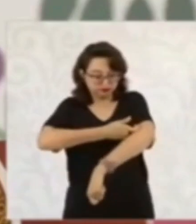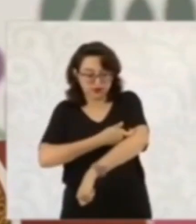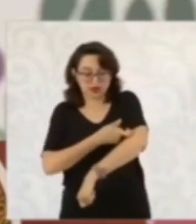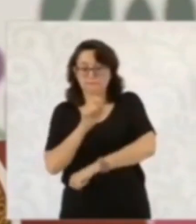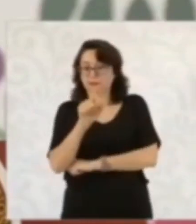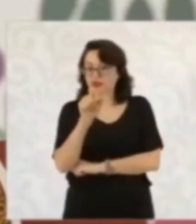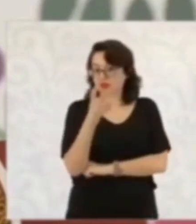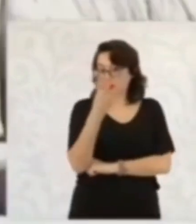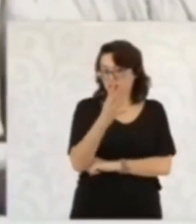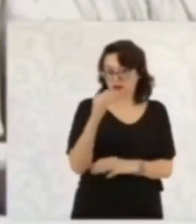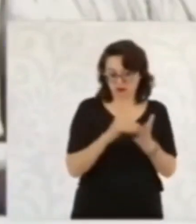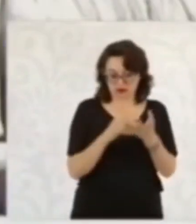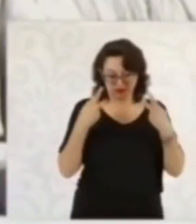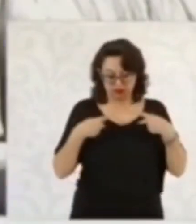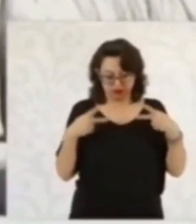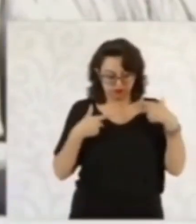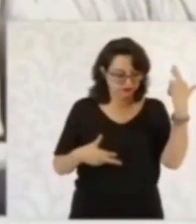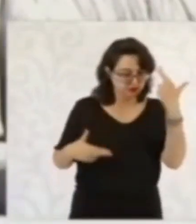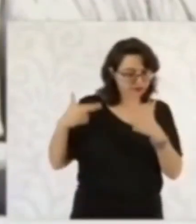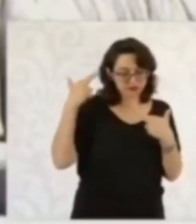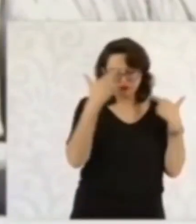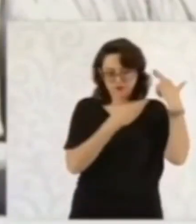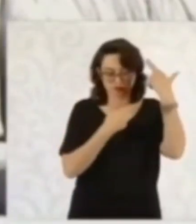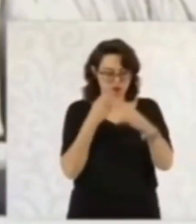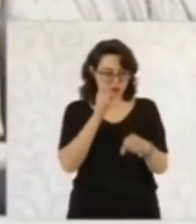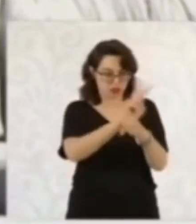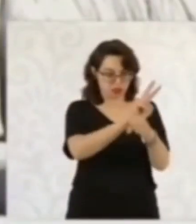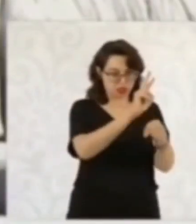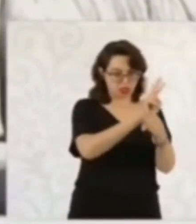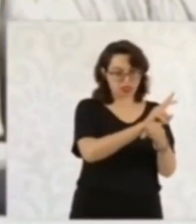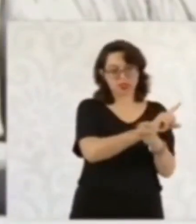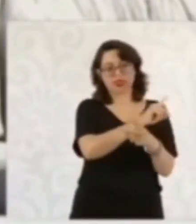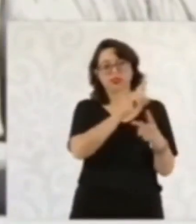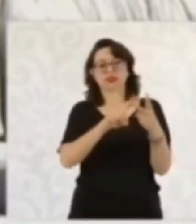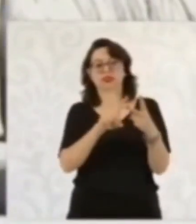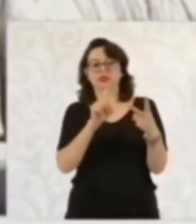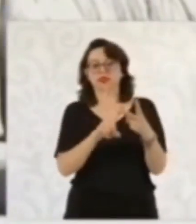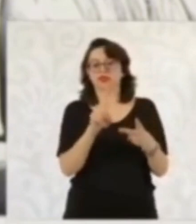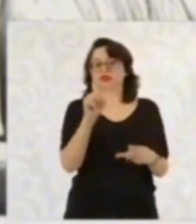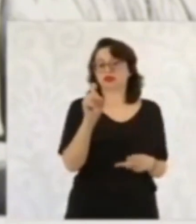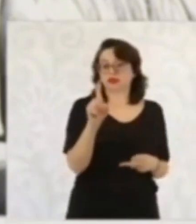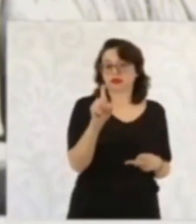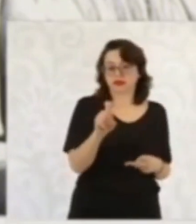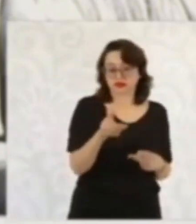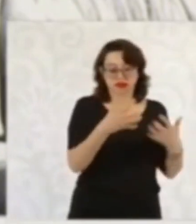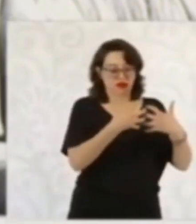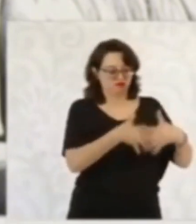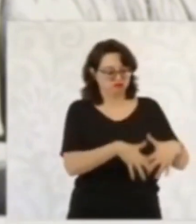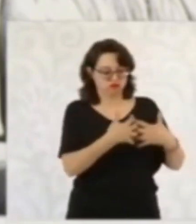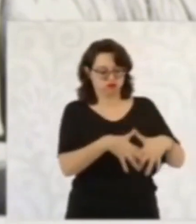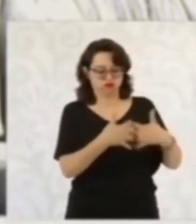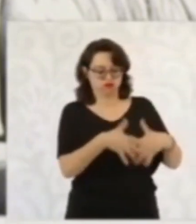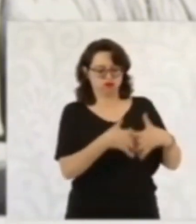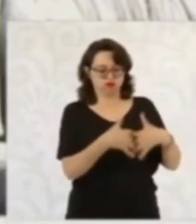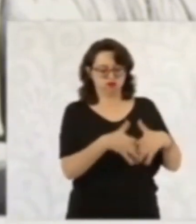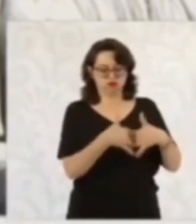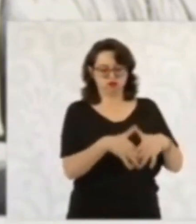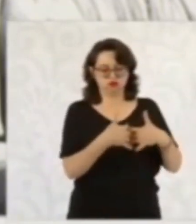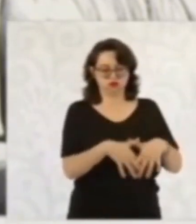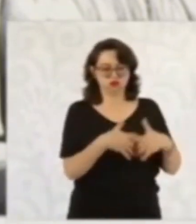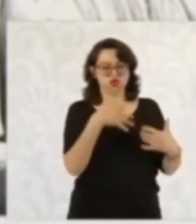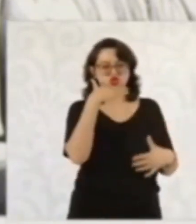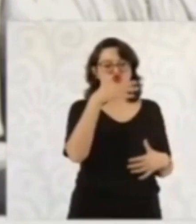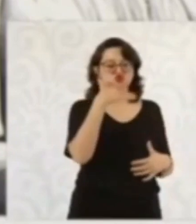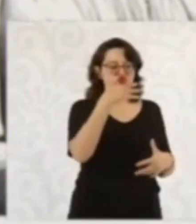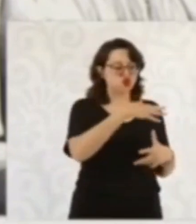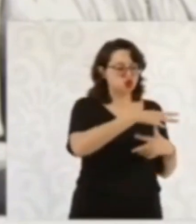personas. Segundo, y que haya seguimiento. Segundo, agua. 30 plantas potabilizadoras. En este momento está